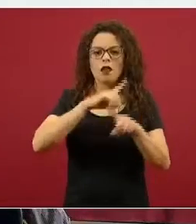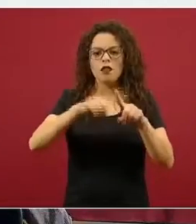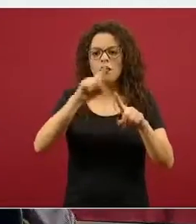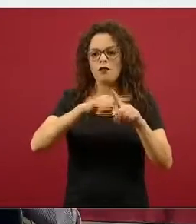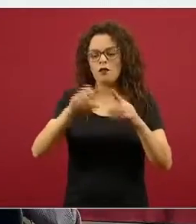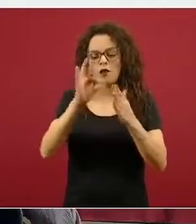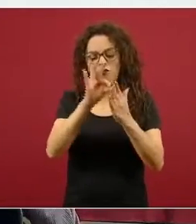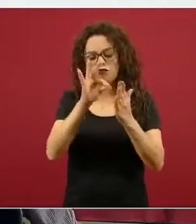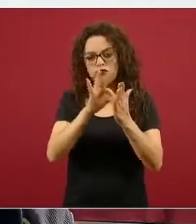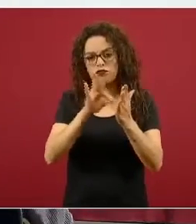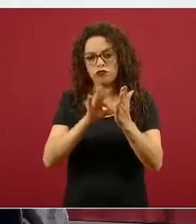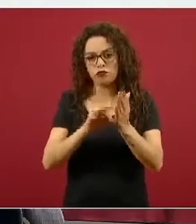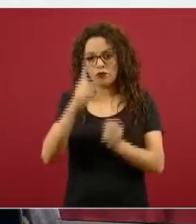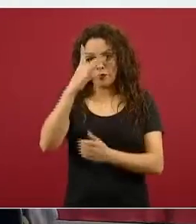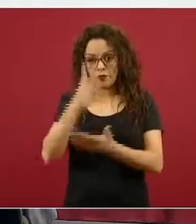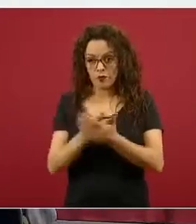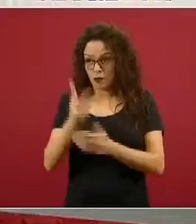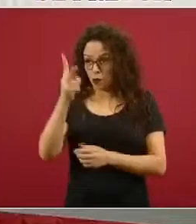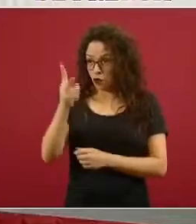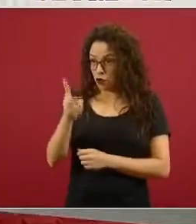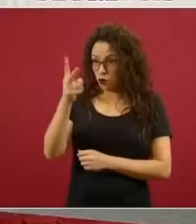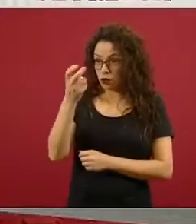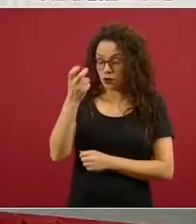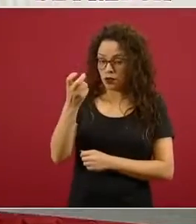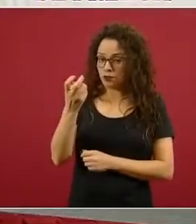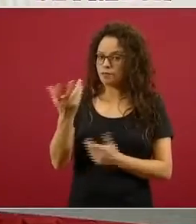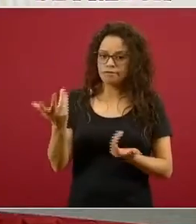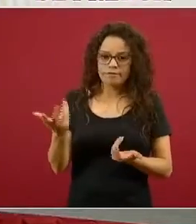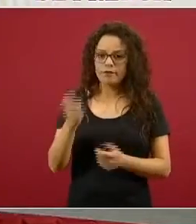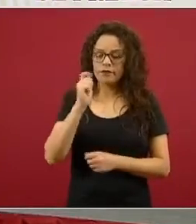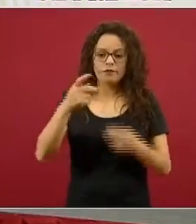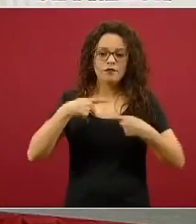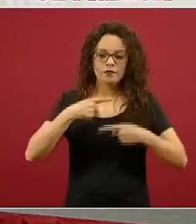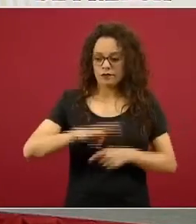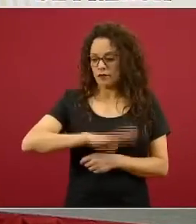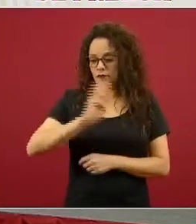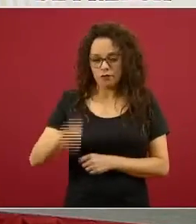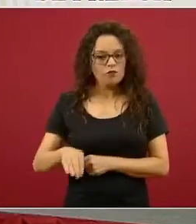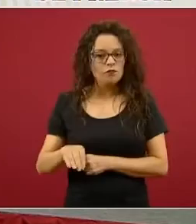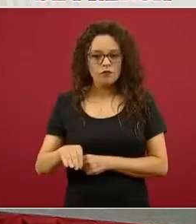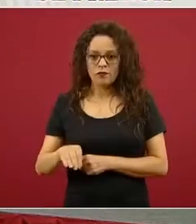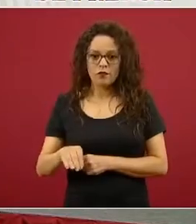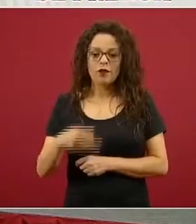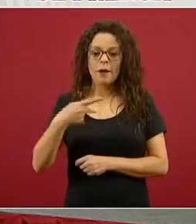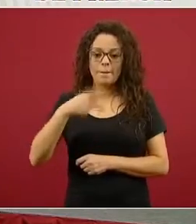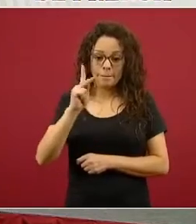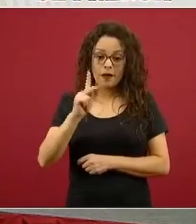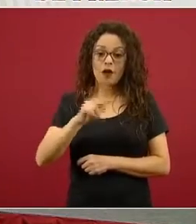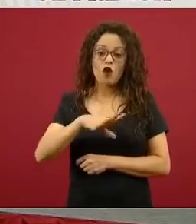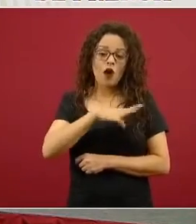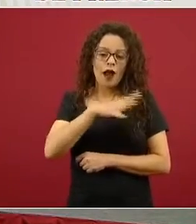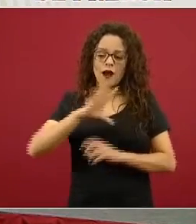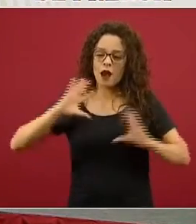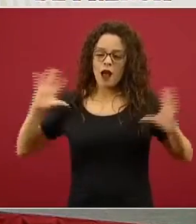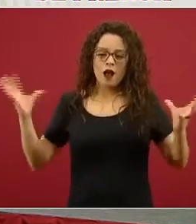no solamente estos dos indicadores de las tendencias de mortalidad y casos, pero en general son indicadores que están